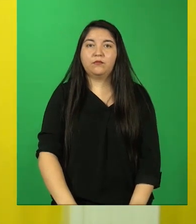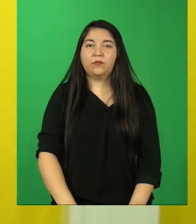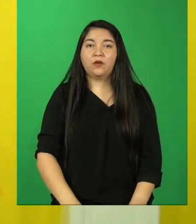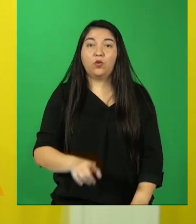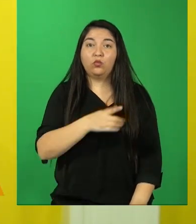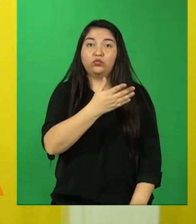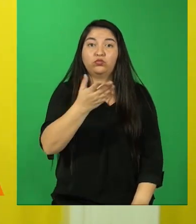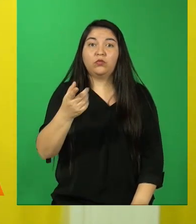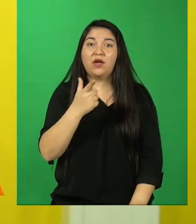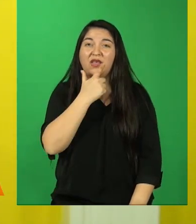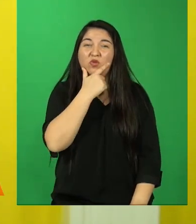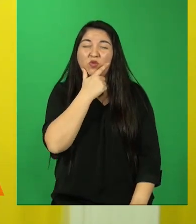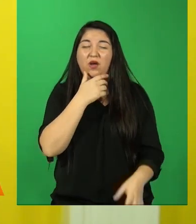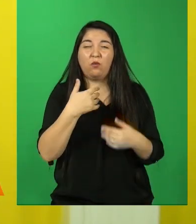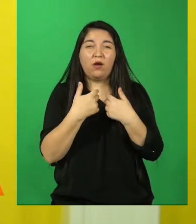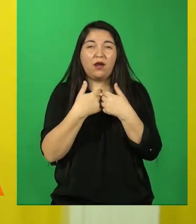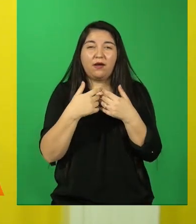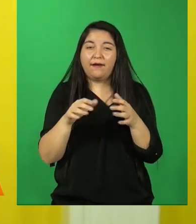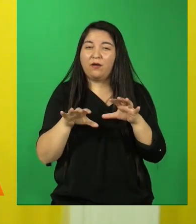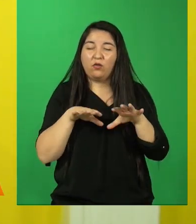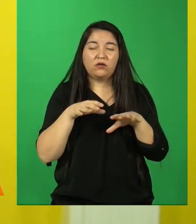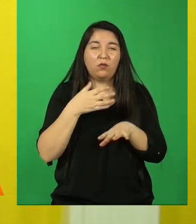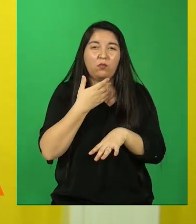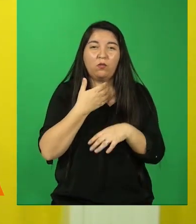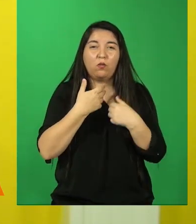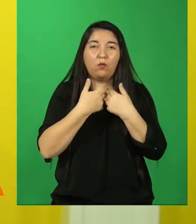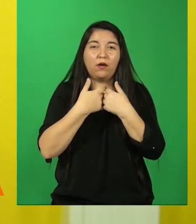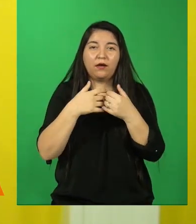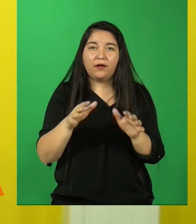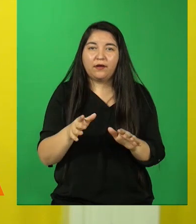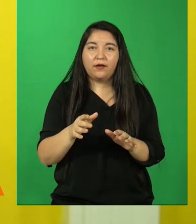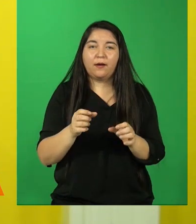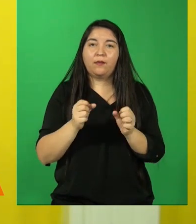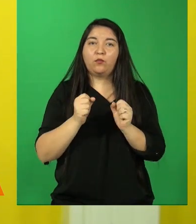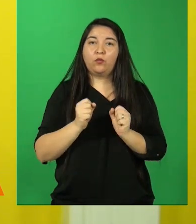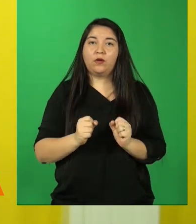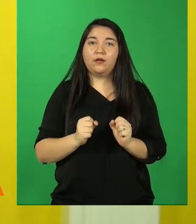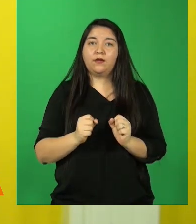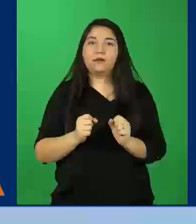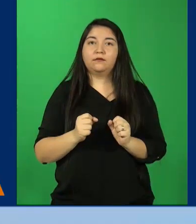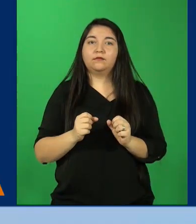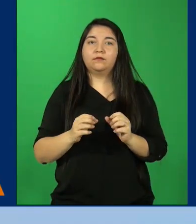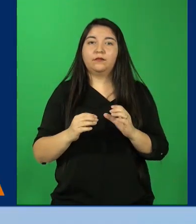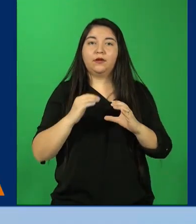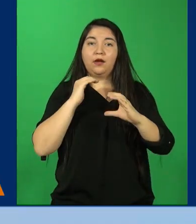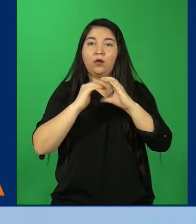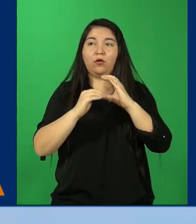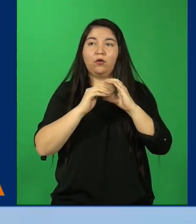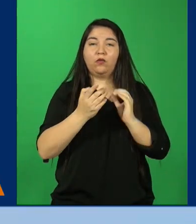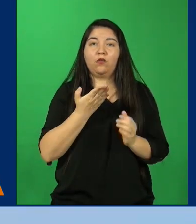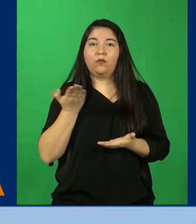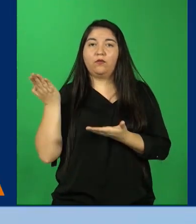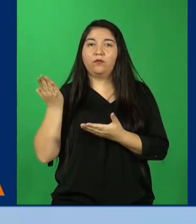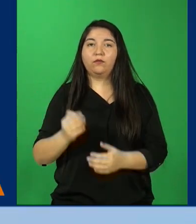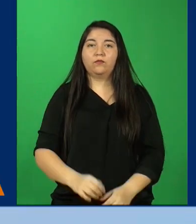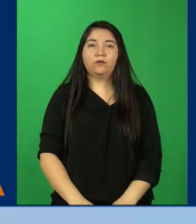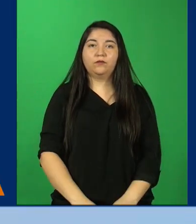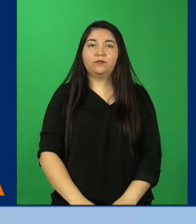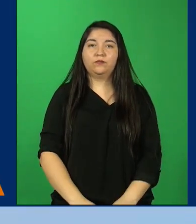Cualquier duda, cualquier cosa, pueden contactarme en